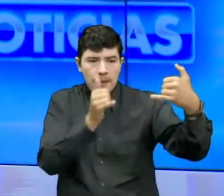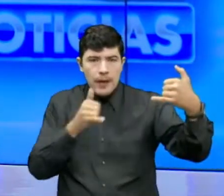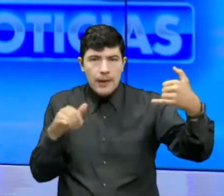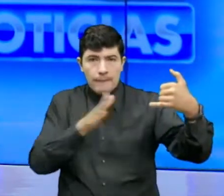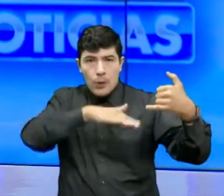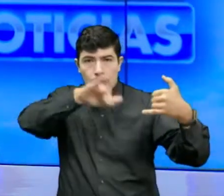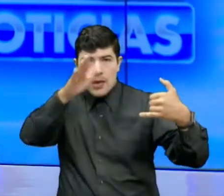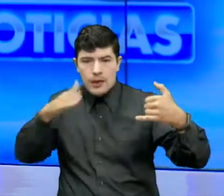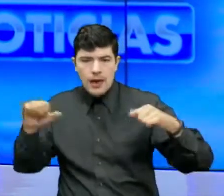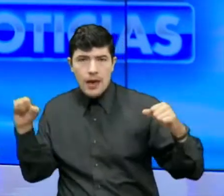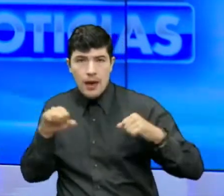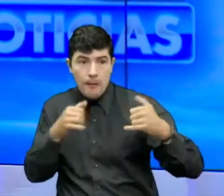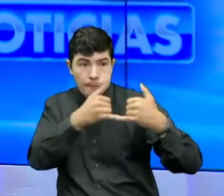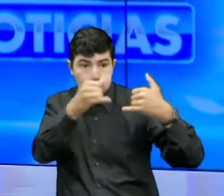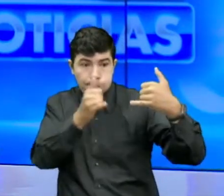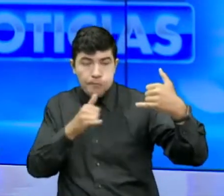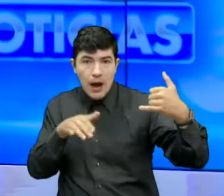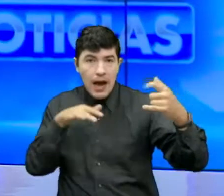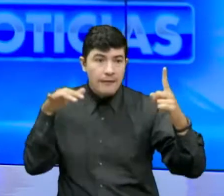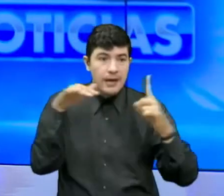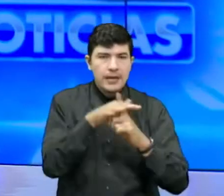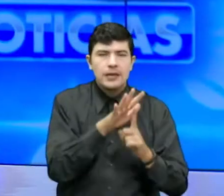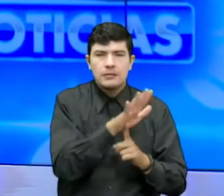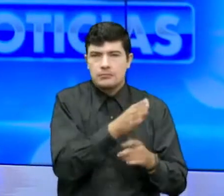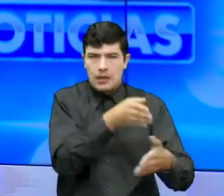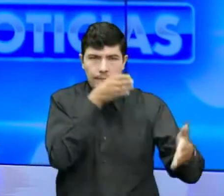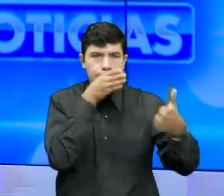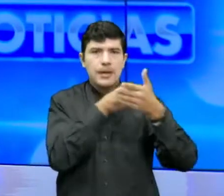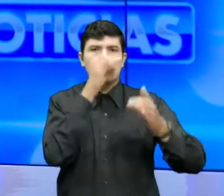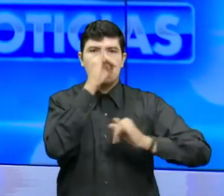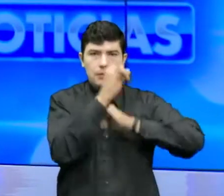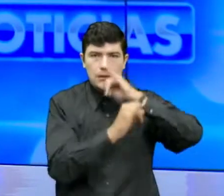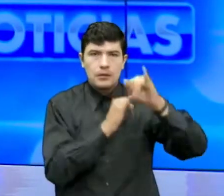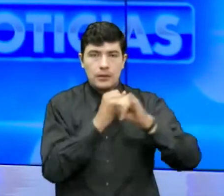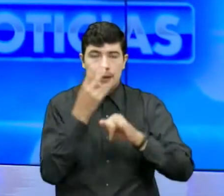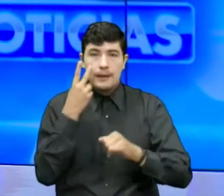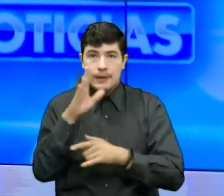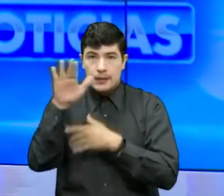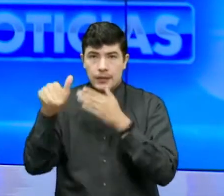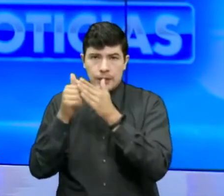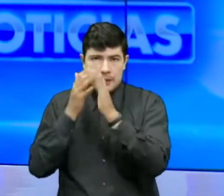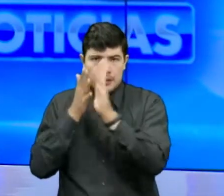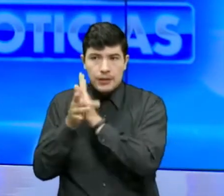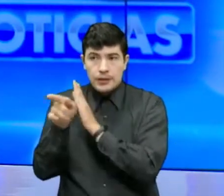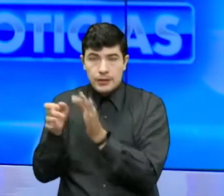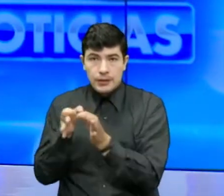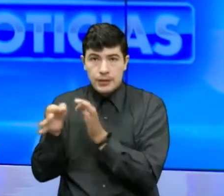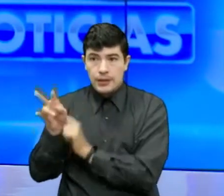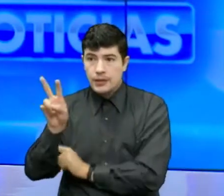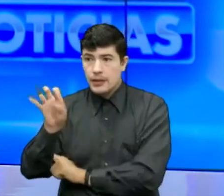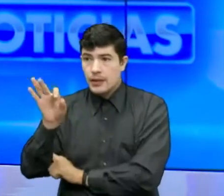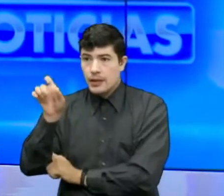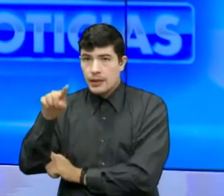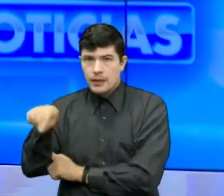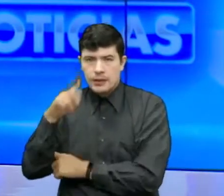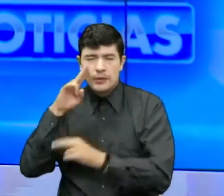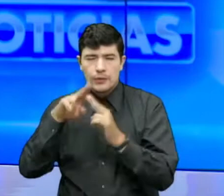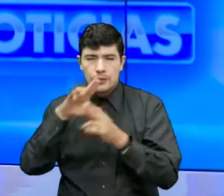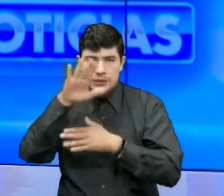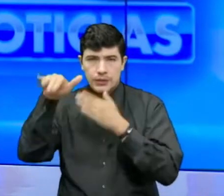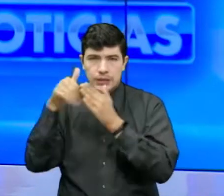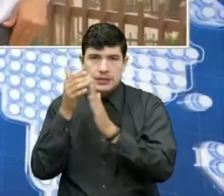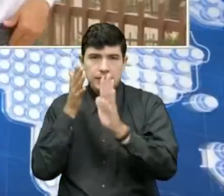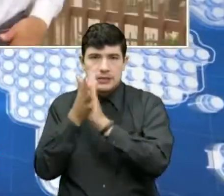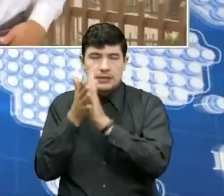alcalde acudirá a demandas internacionales, así lo anunció. Carlos Cárdenas se encuentra en el municipio de Betas con más detalles. Carlos, buenas